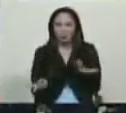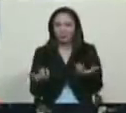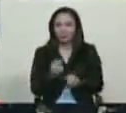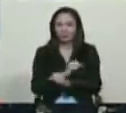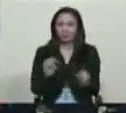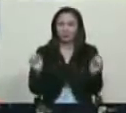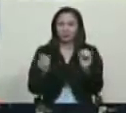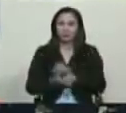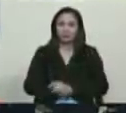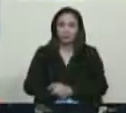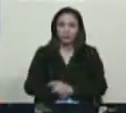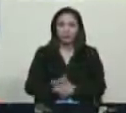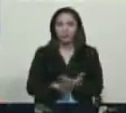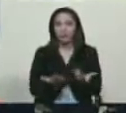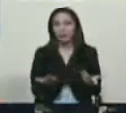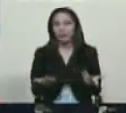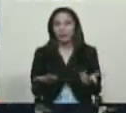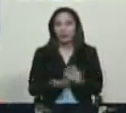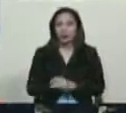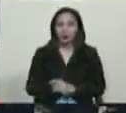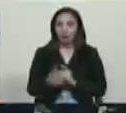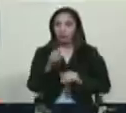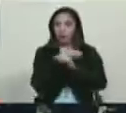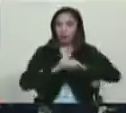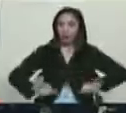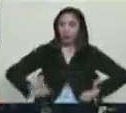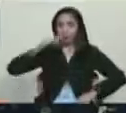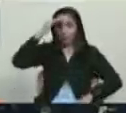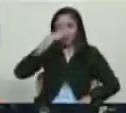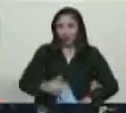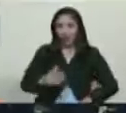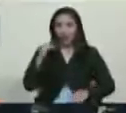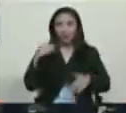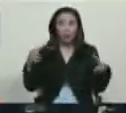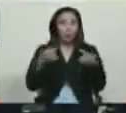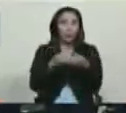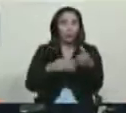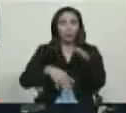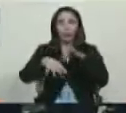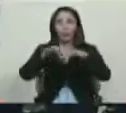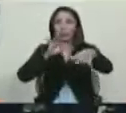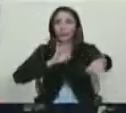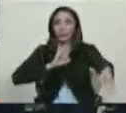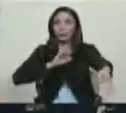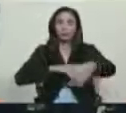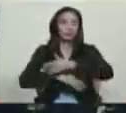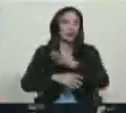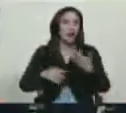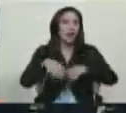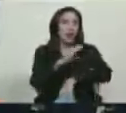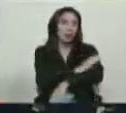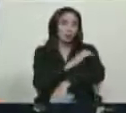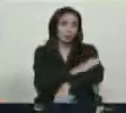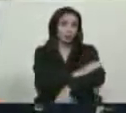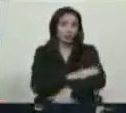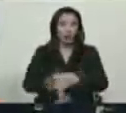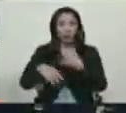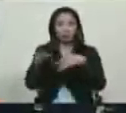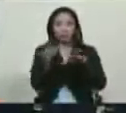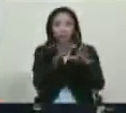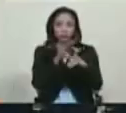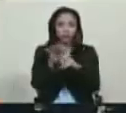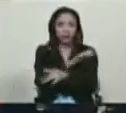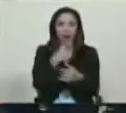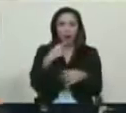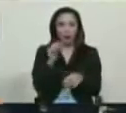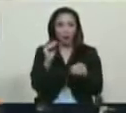de manera indirecta guardia nacional bolivariana fuerza armada nacional bolivariana la derecha le estaba diciendo a la fuerza armada